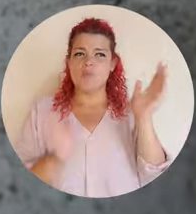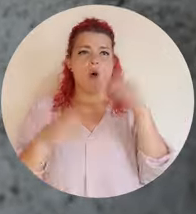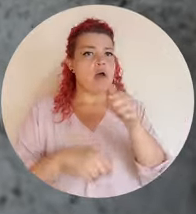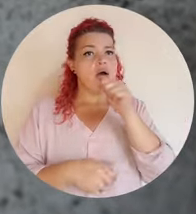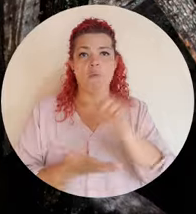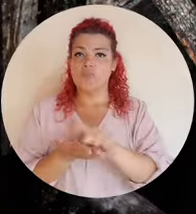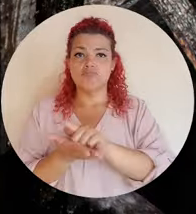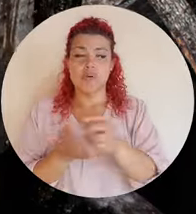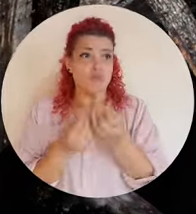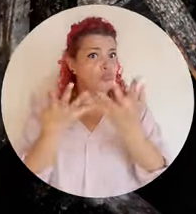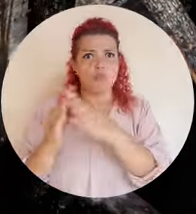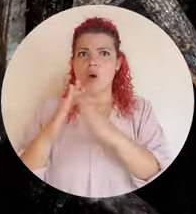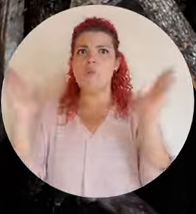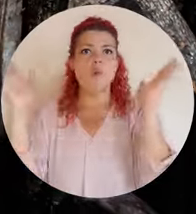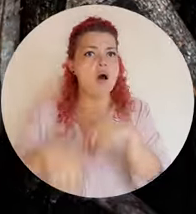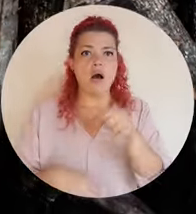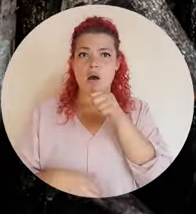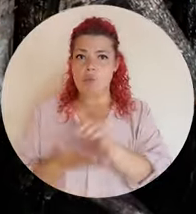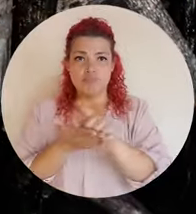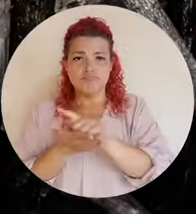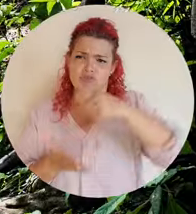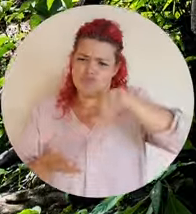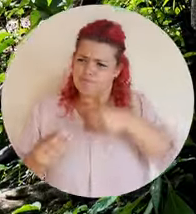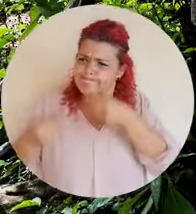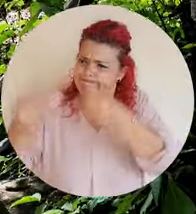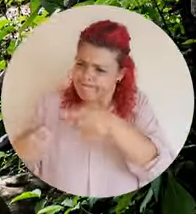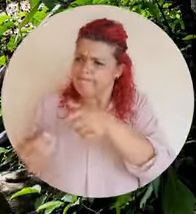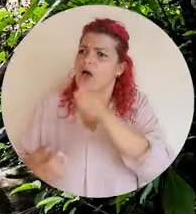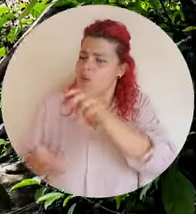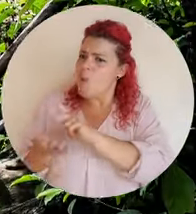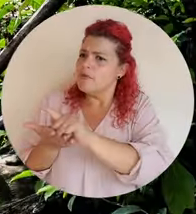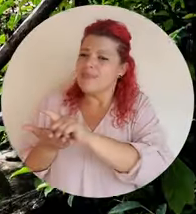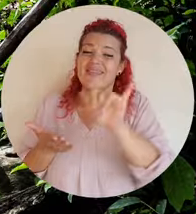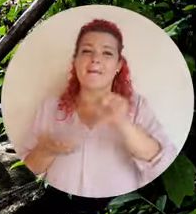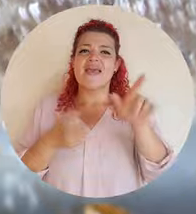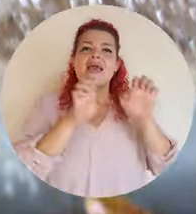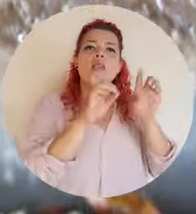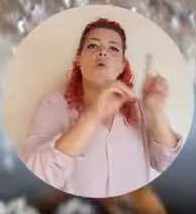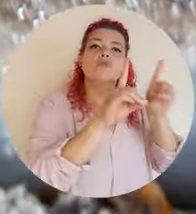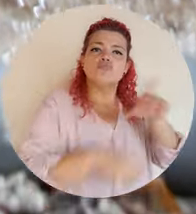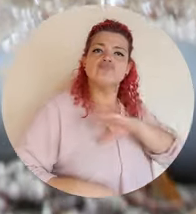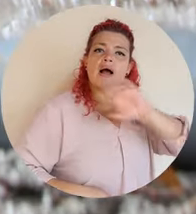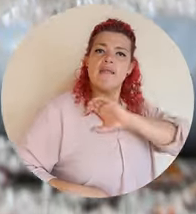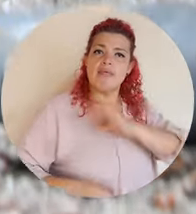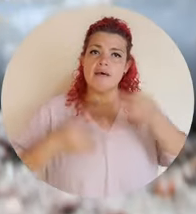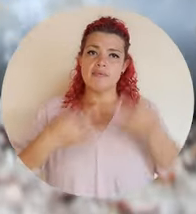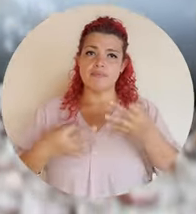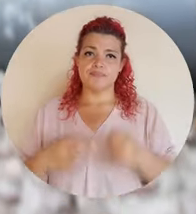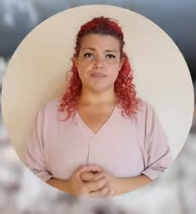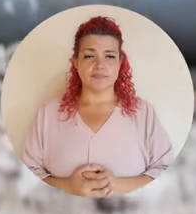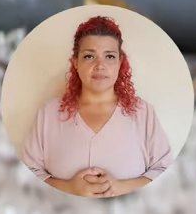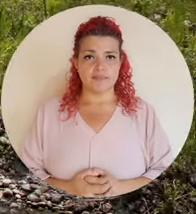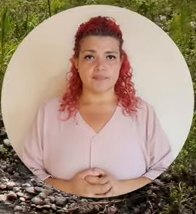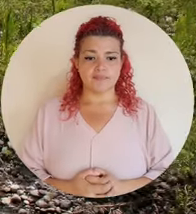al agua potable. Muchas comunidades no tienen acceso al agua potable y buscamos dar un acceso al agua potable, pero también un acceso a la educación